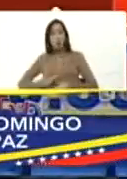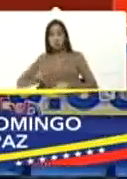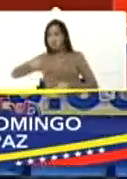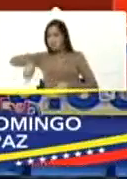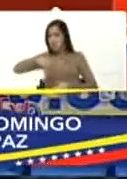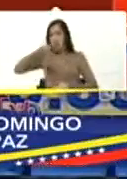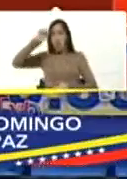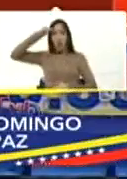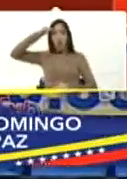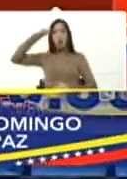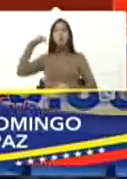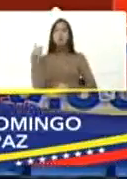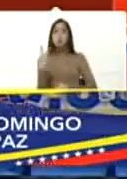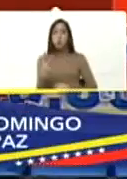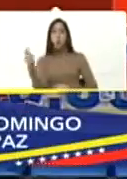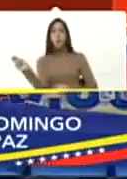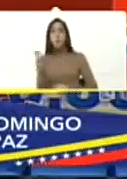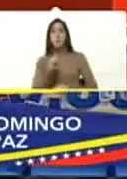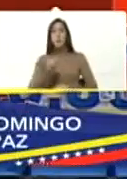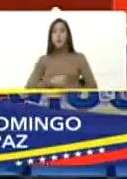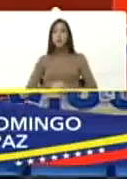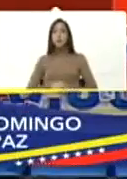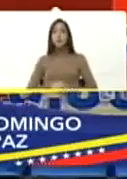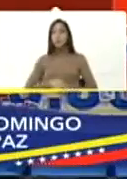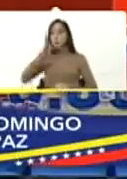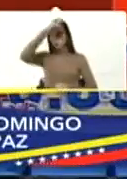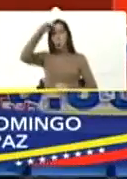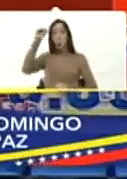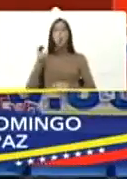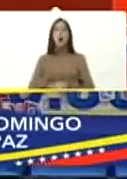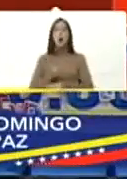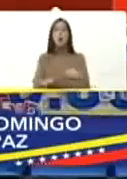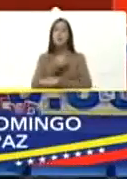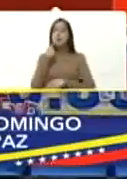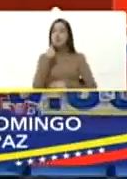acuerdan? 2 meses. Y Trump dijo que fue